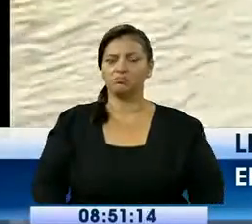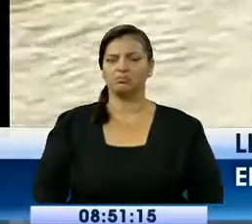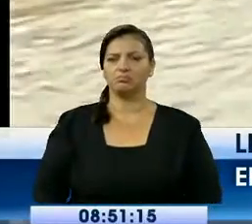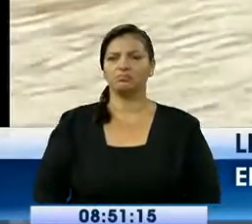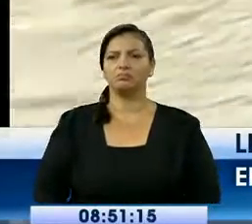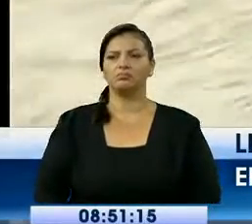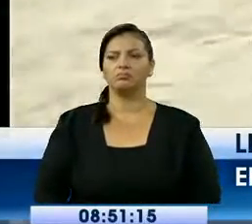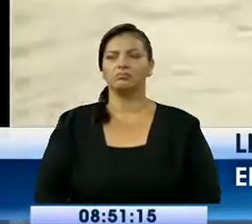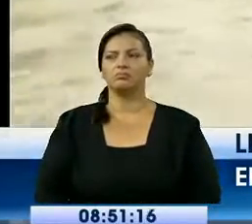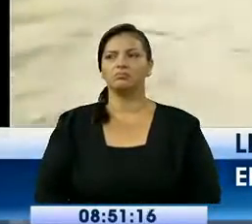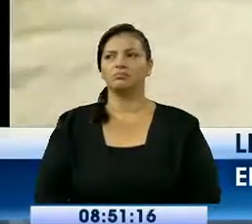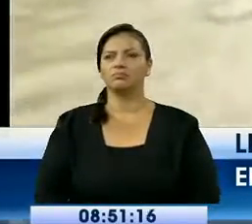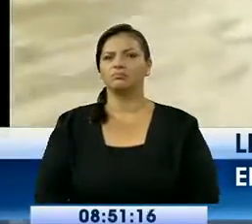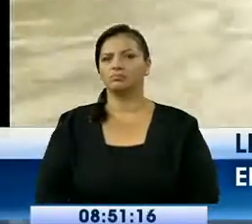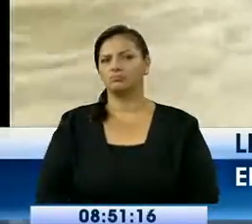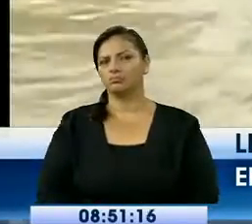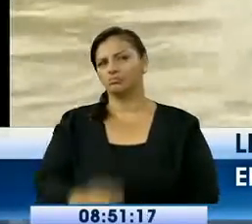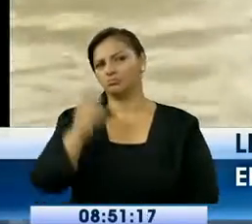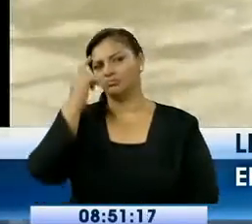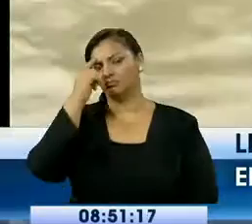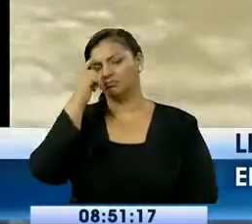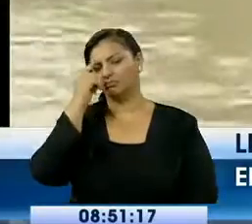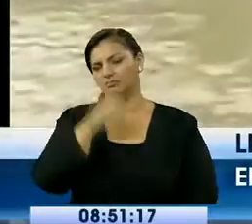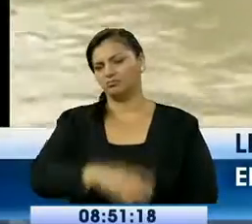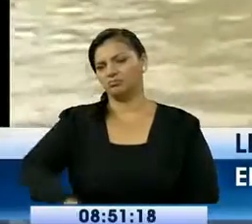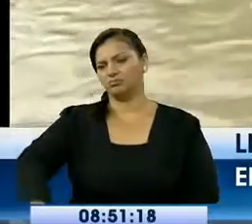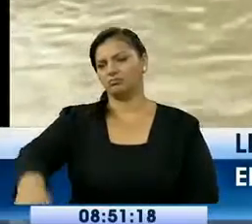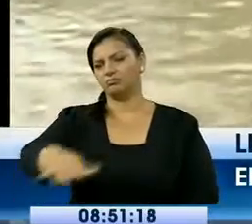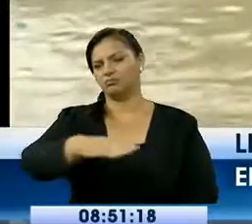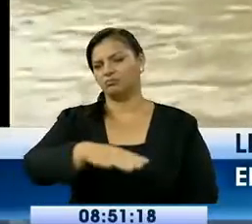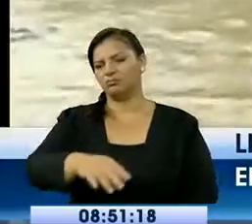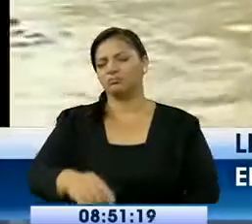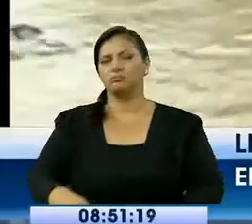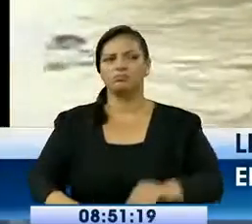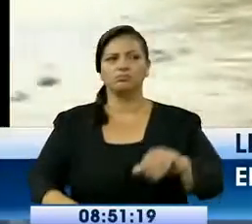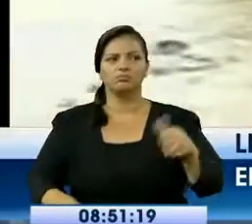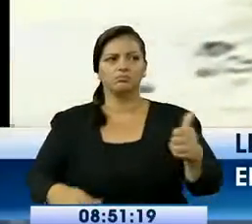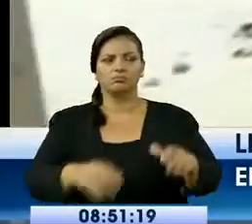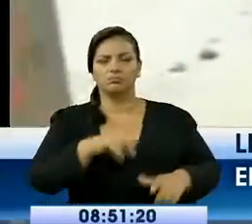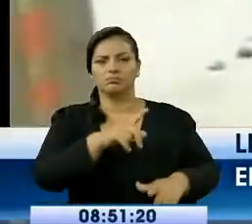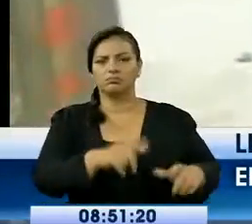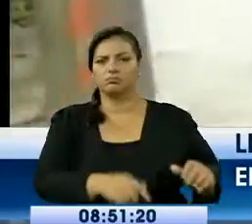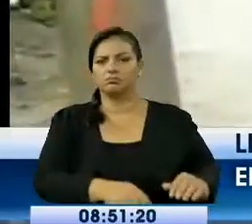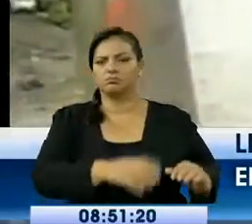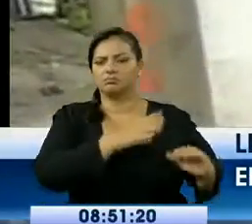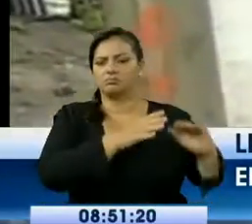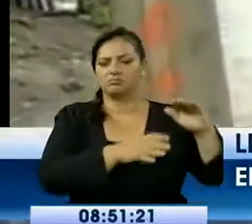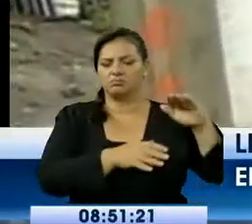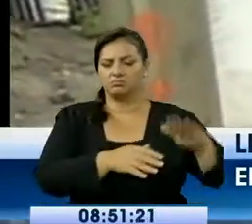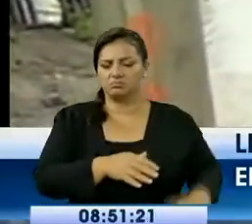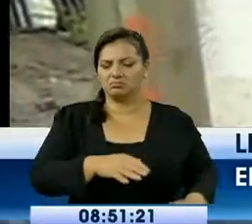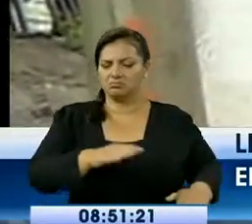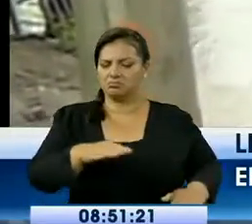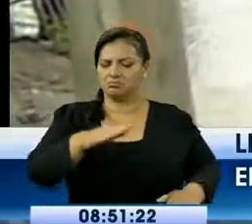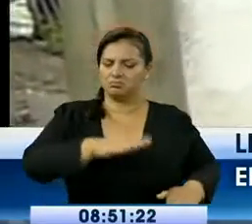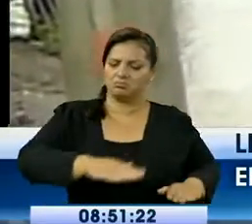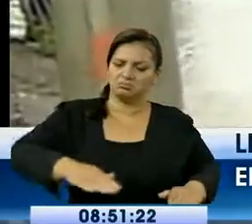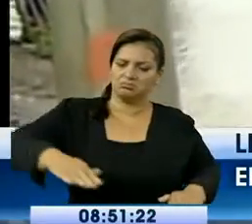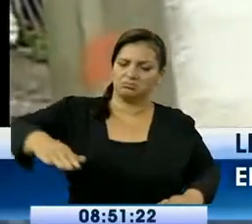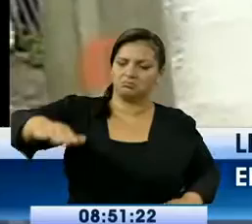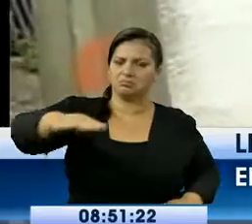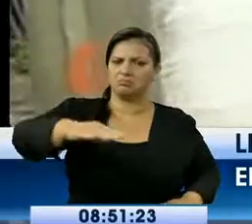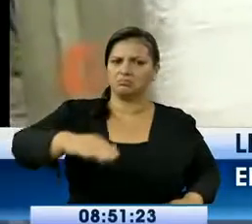¿Mande? Aparentemente es la zona más alta que hay en el sector, sin embargo, igual se inunda. Claro, esta es la parte más alta. Mire, que imagínese que el río es correntoso